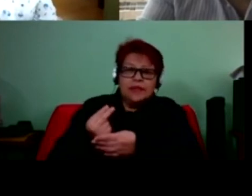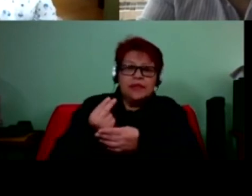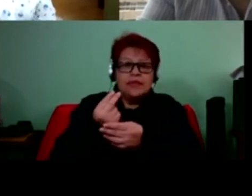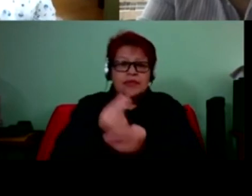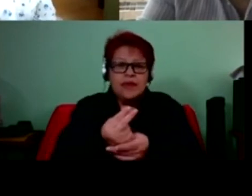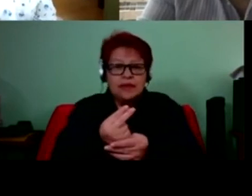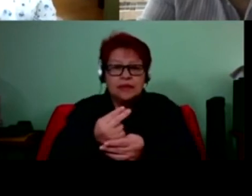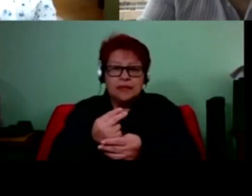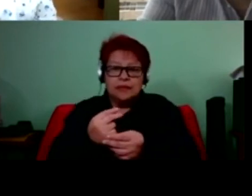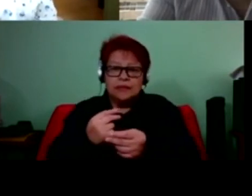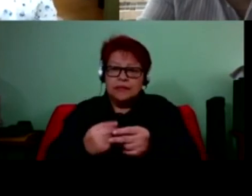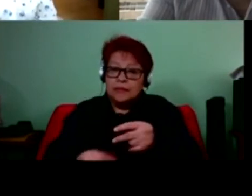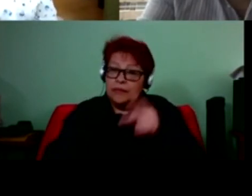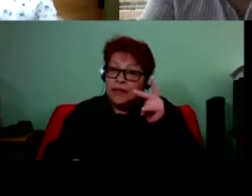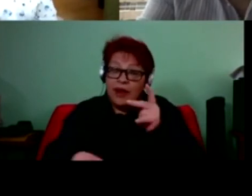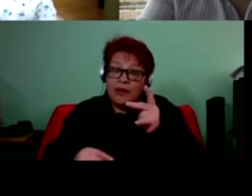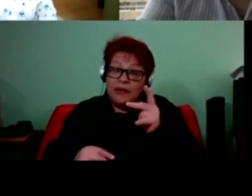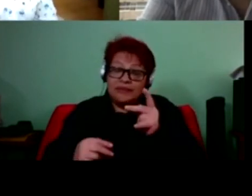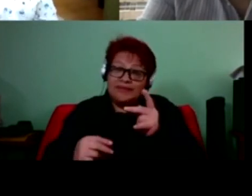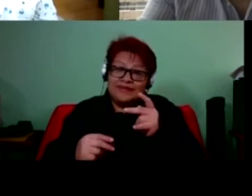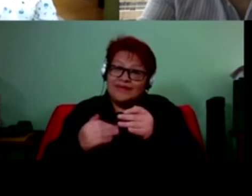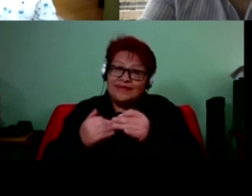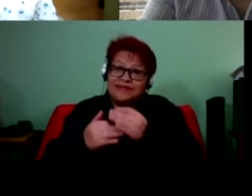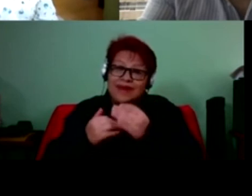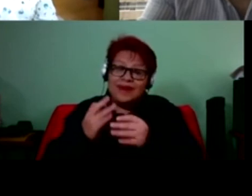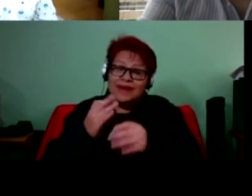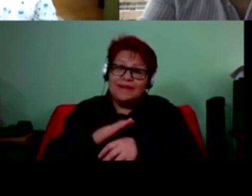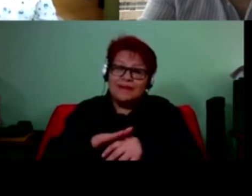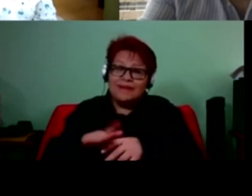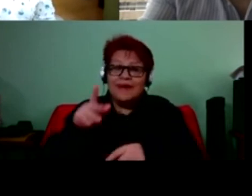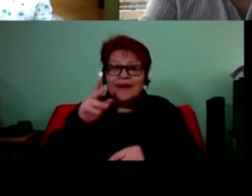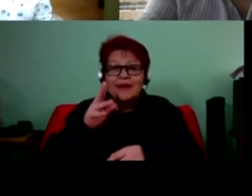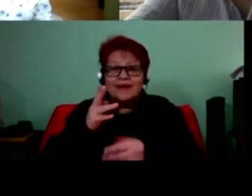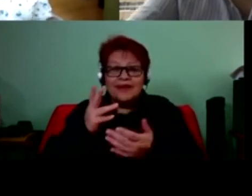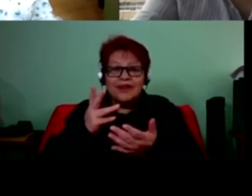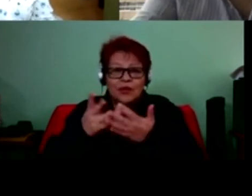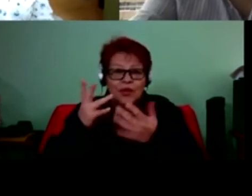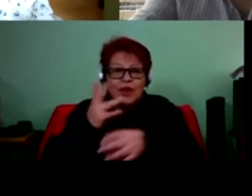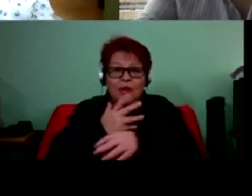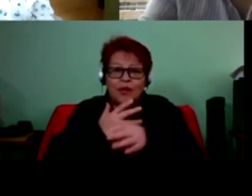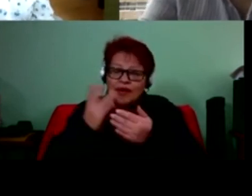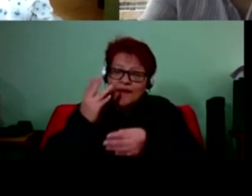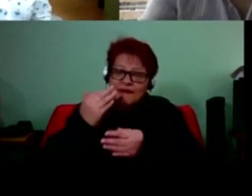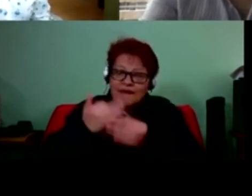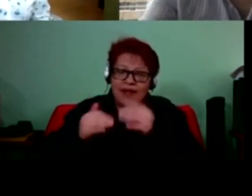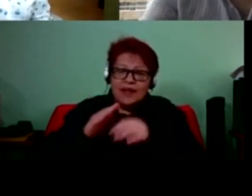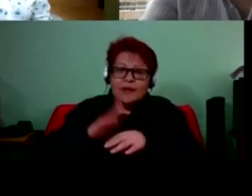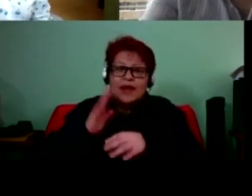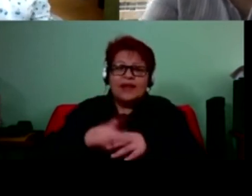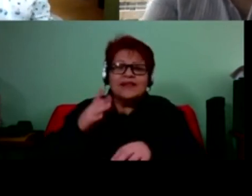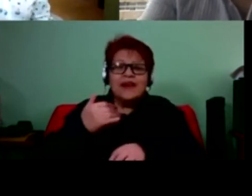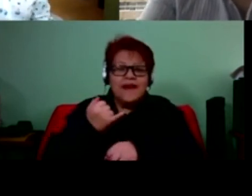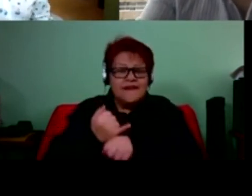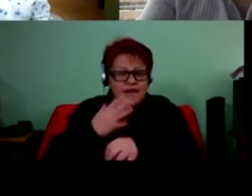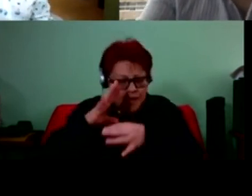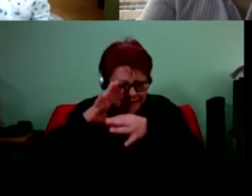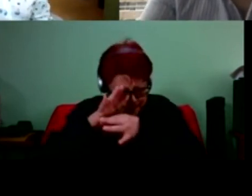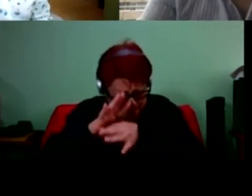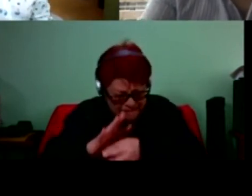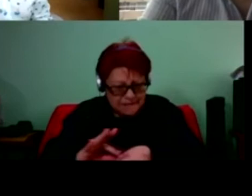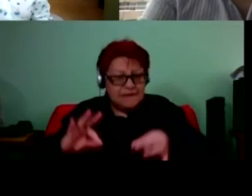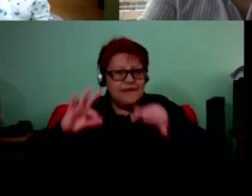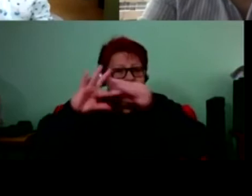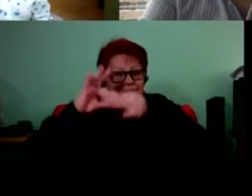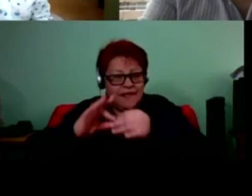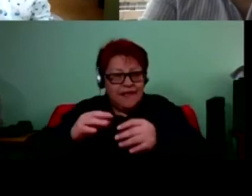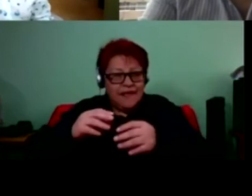pero insuficiente. Se requiere evidentemente de un elemento adicional que es la rendición de cuentas y pues